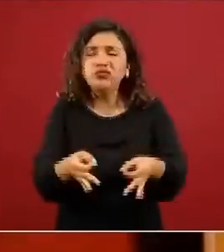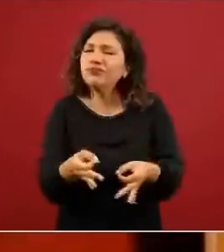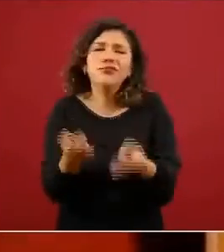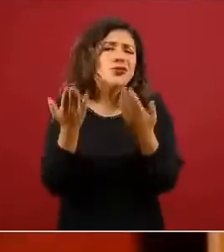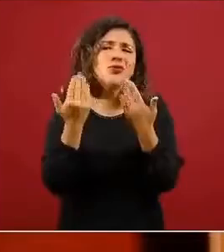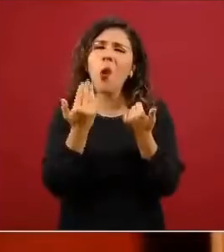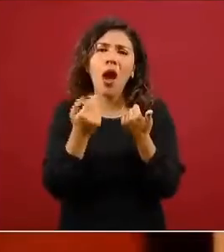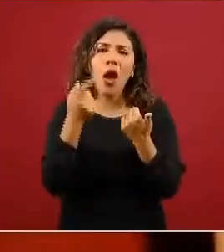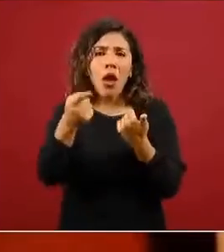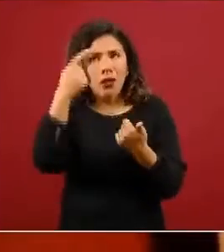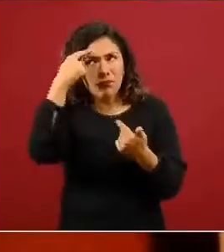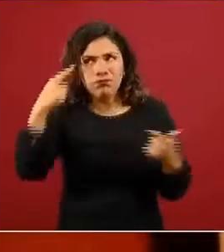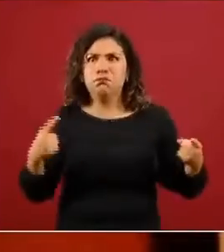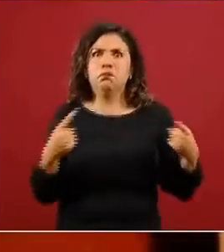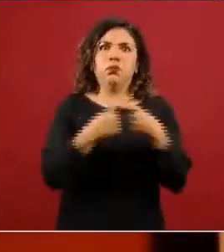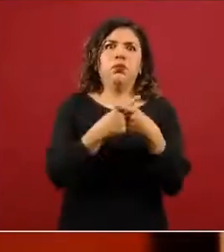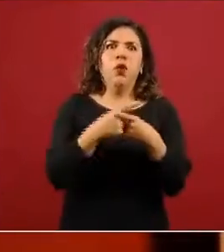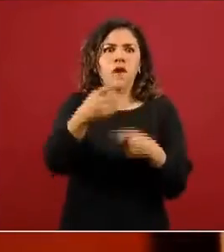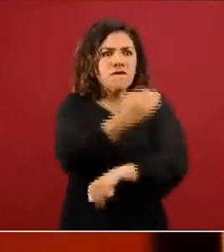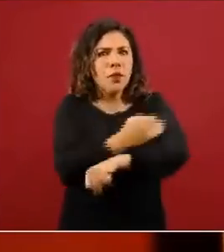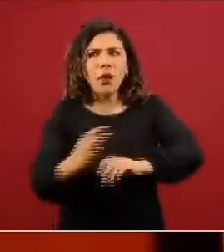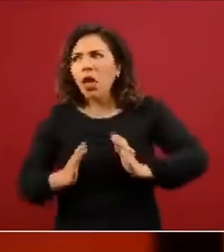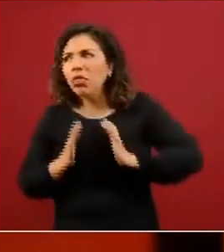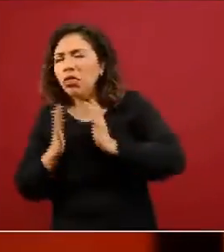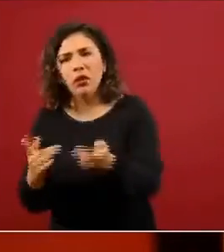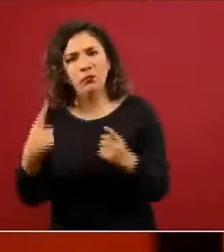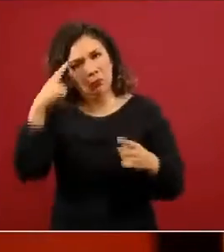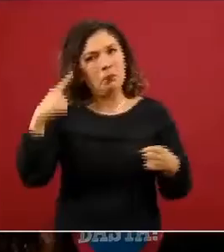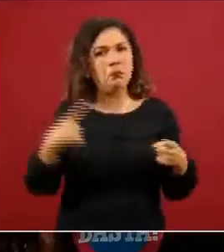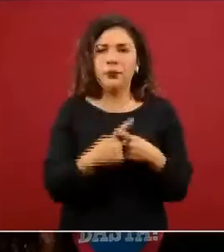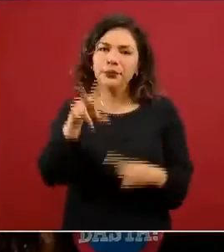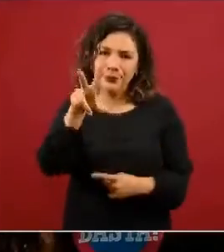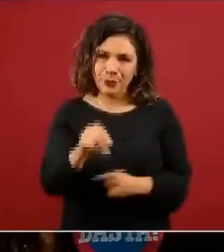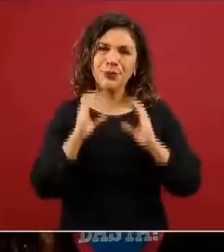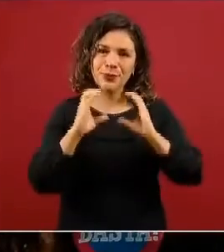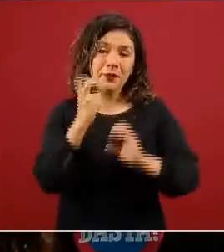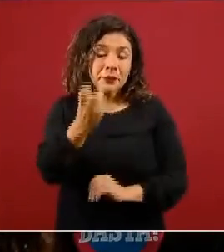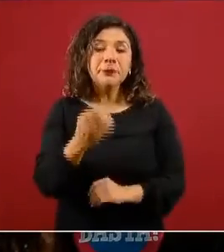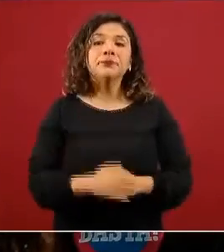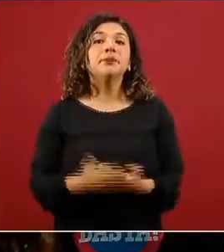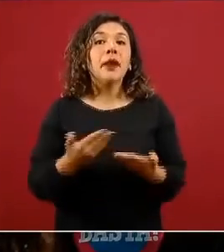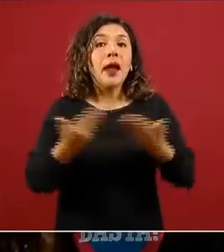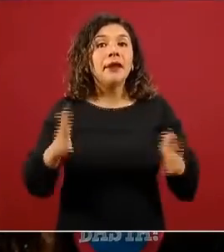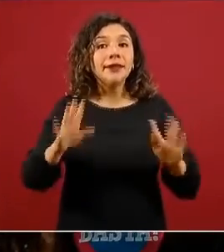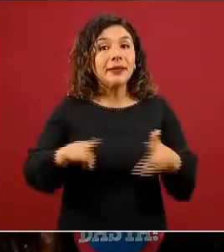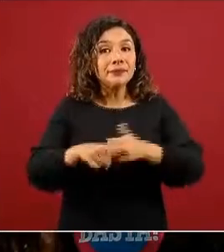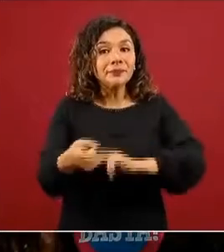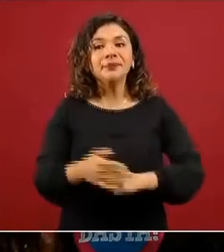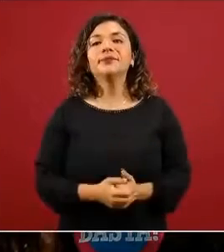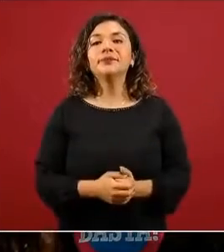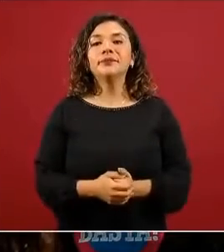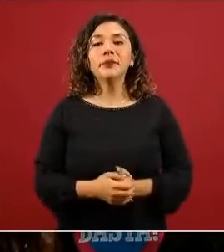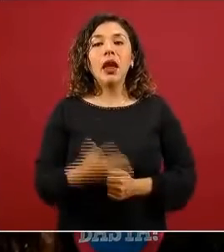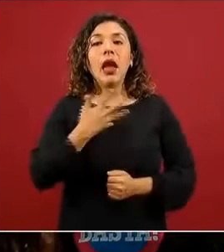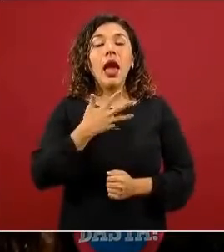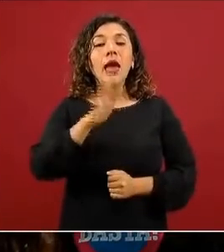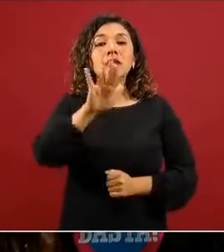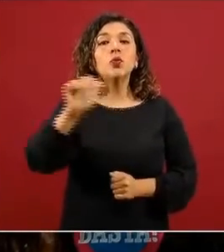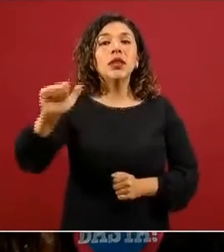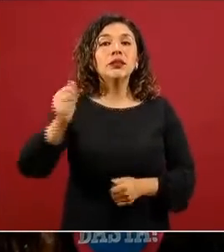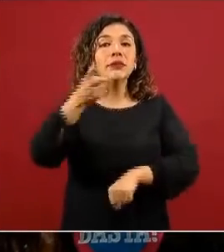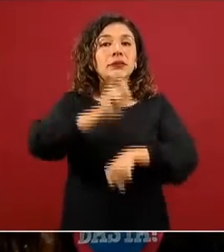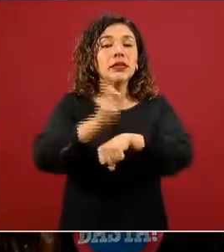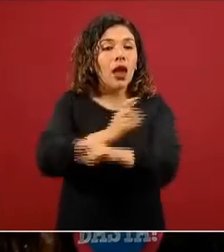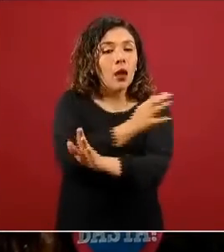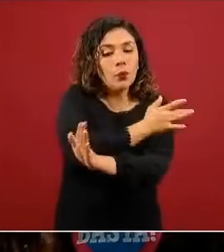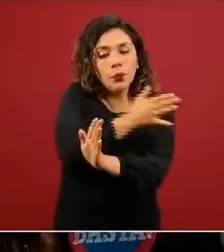puede ser adverso para usted, para su familia, para su comunidad. Vamos a entrar en materia. Llevamos 56 días